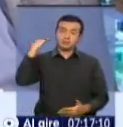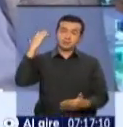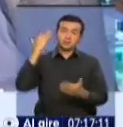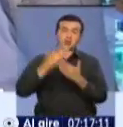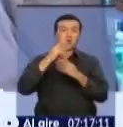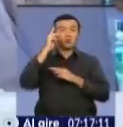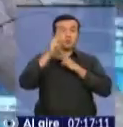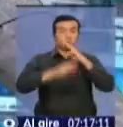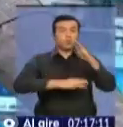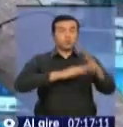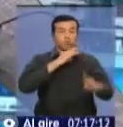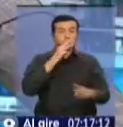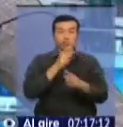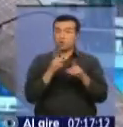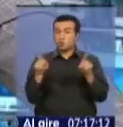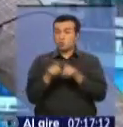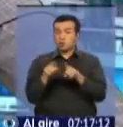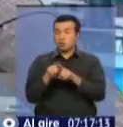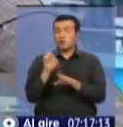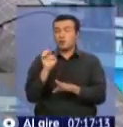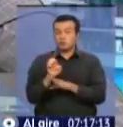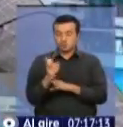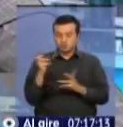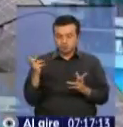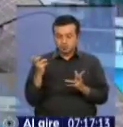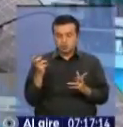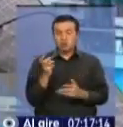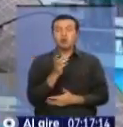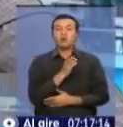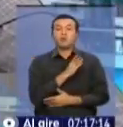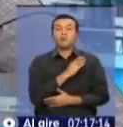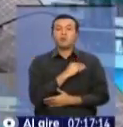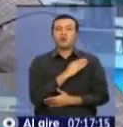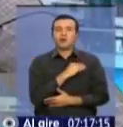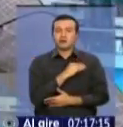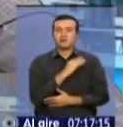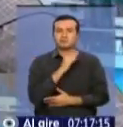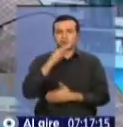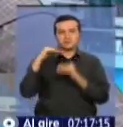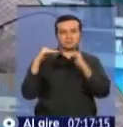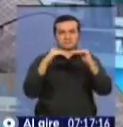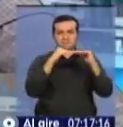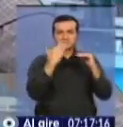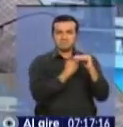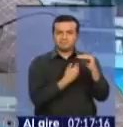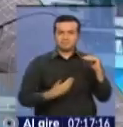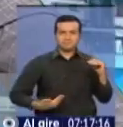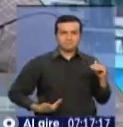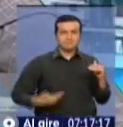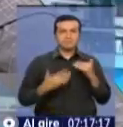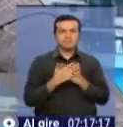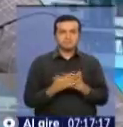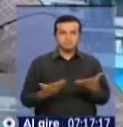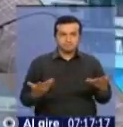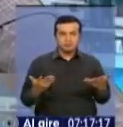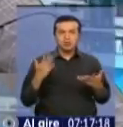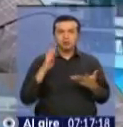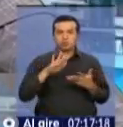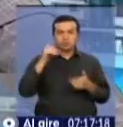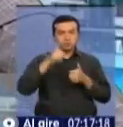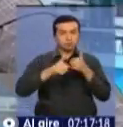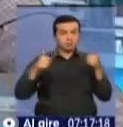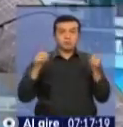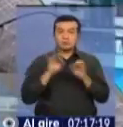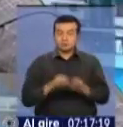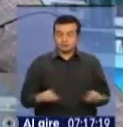en el mundo entero, incluido el Ecuador, la vocación democrática de un presidente de la República con todo su poder es